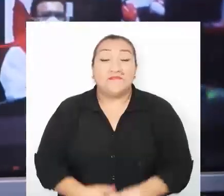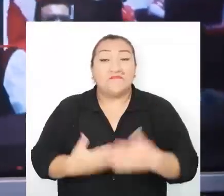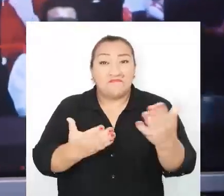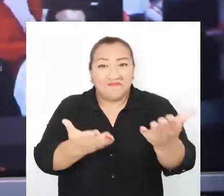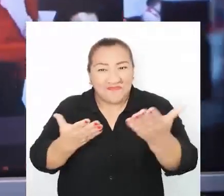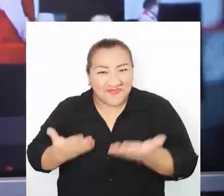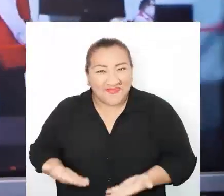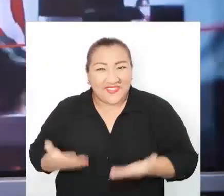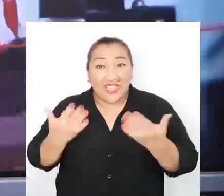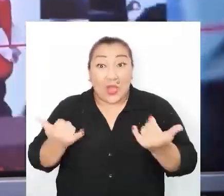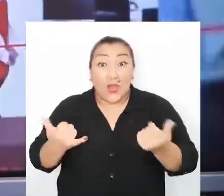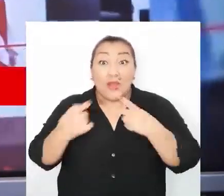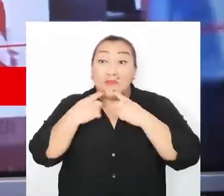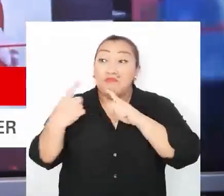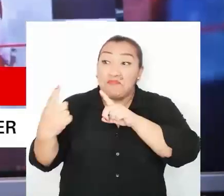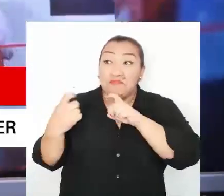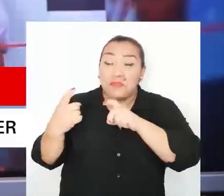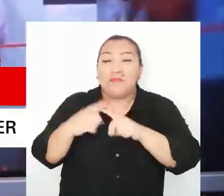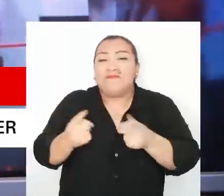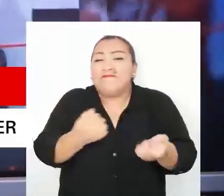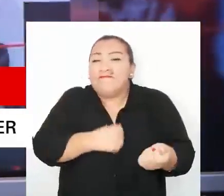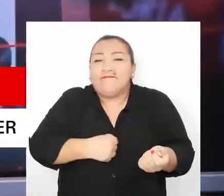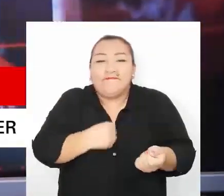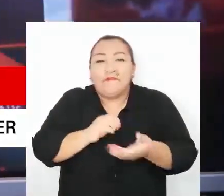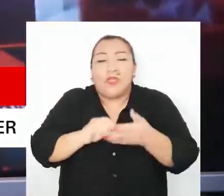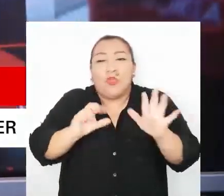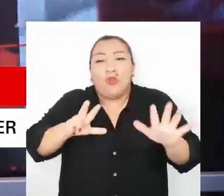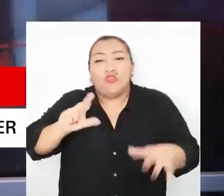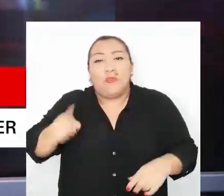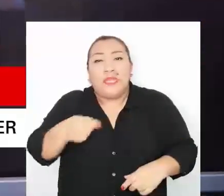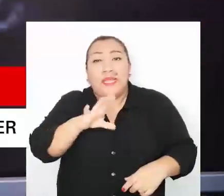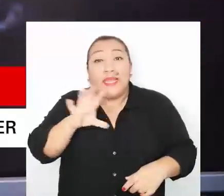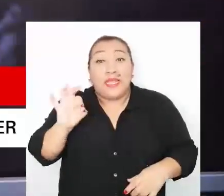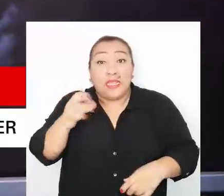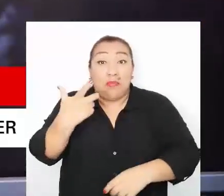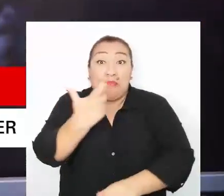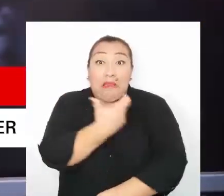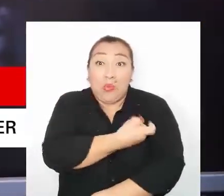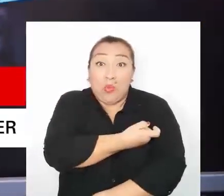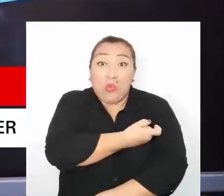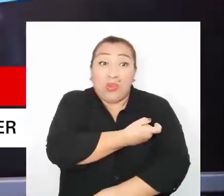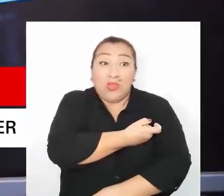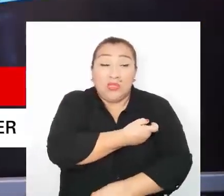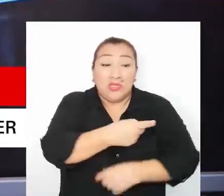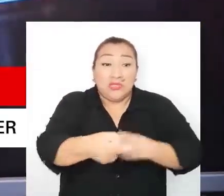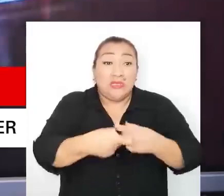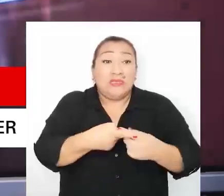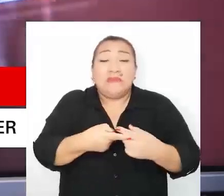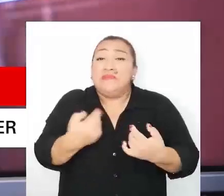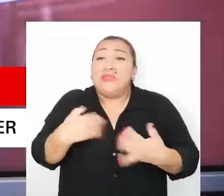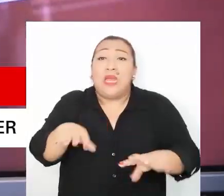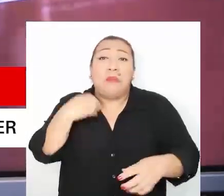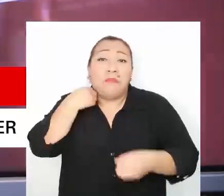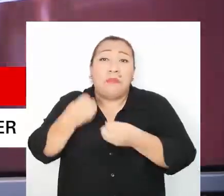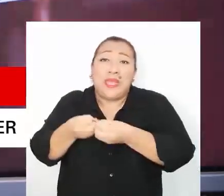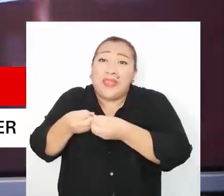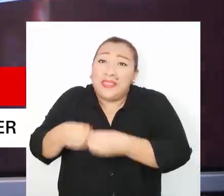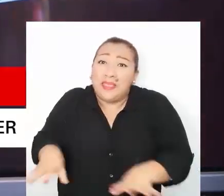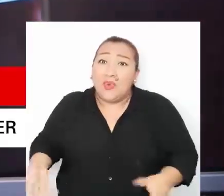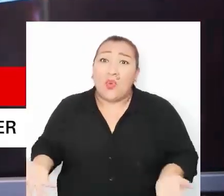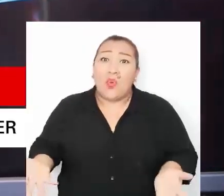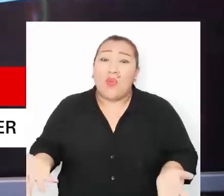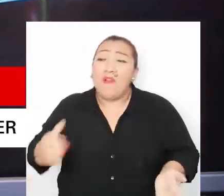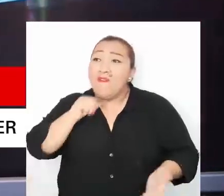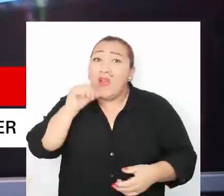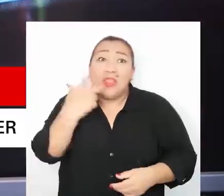Bienvenidos a nuestro bloque de entrevistas. Lamentablemente, más de 8.500 vacunas contra la COVID-19 han vencido sin ser administradas a la población